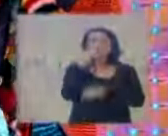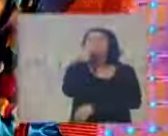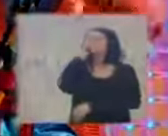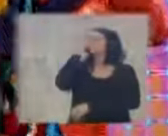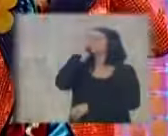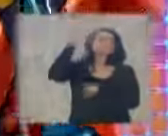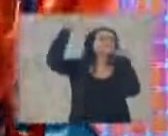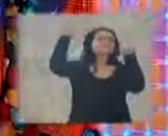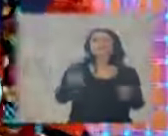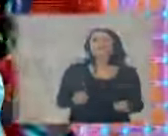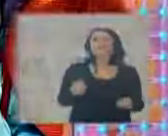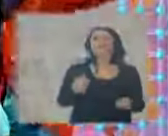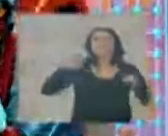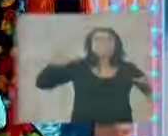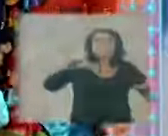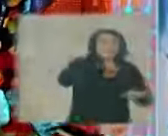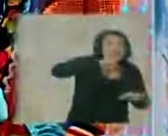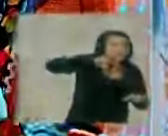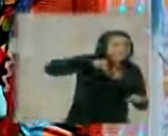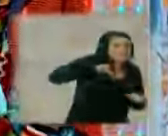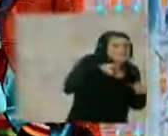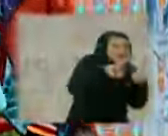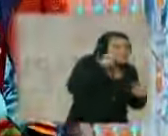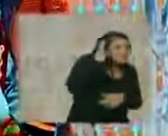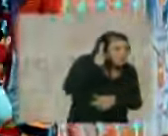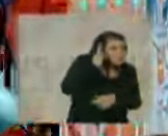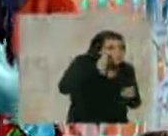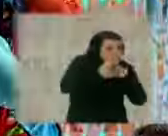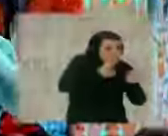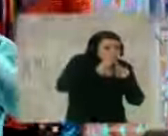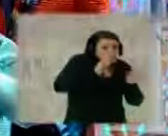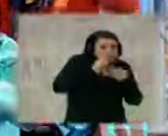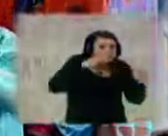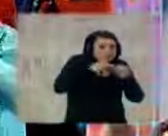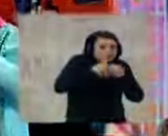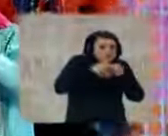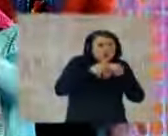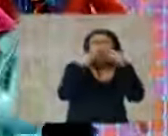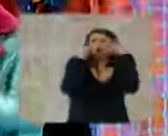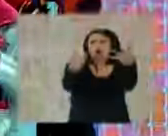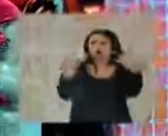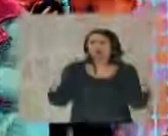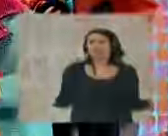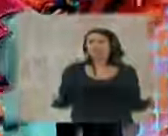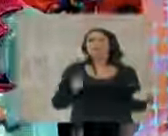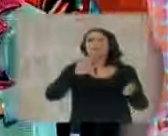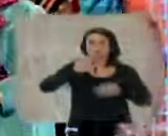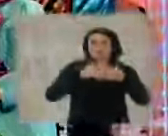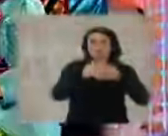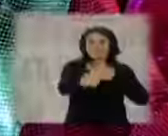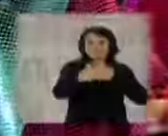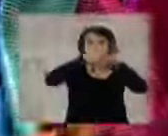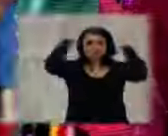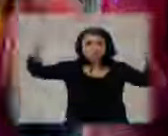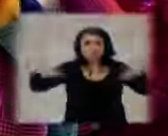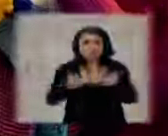la intimidad 8 goles le metió a la Carbonero. Para el próximo mundial, Casillas de